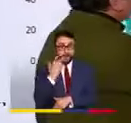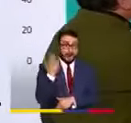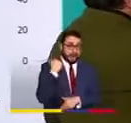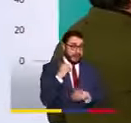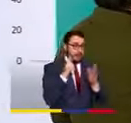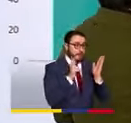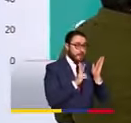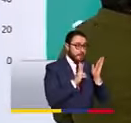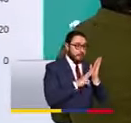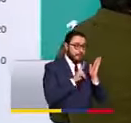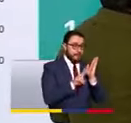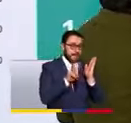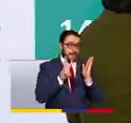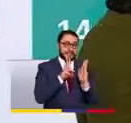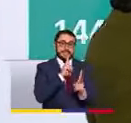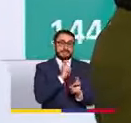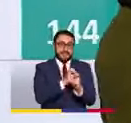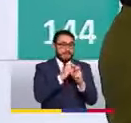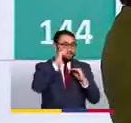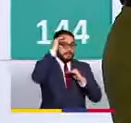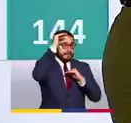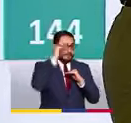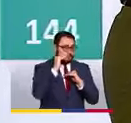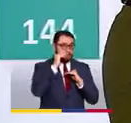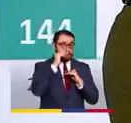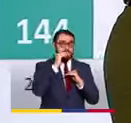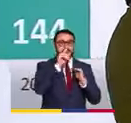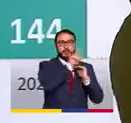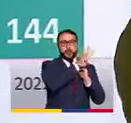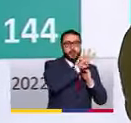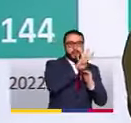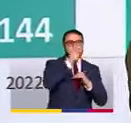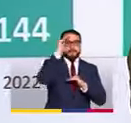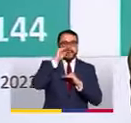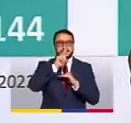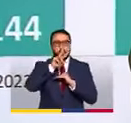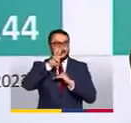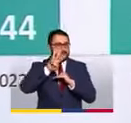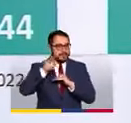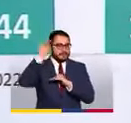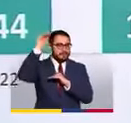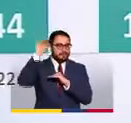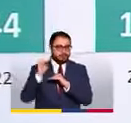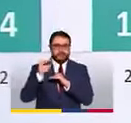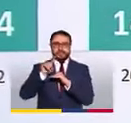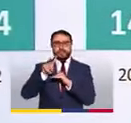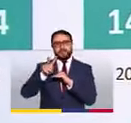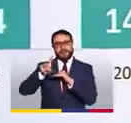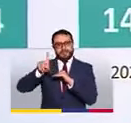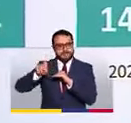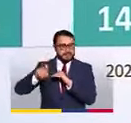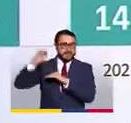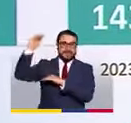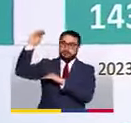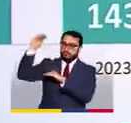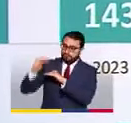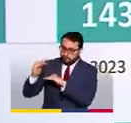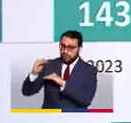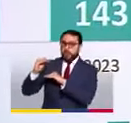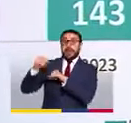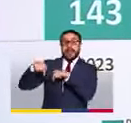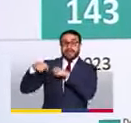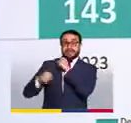a 143 casos, bajamos a 126 casos, bajamos en el 2024